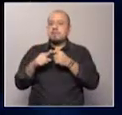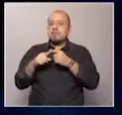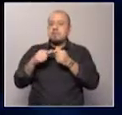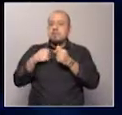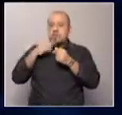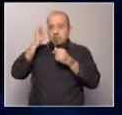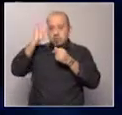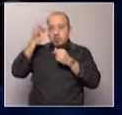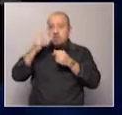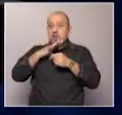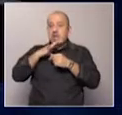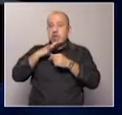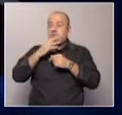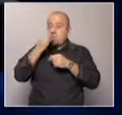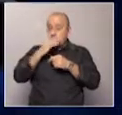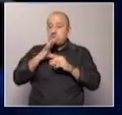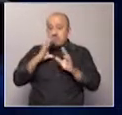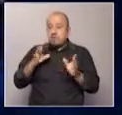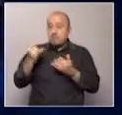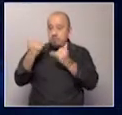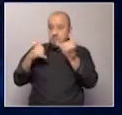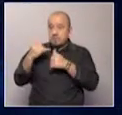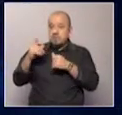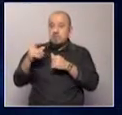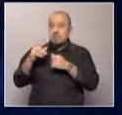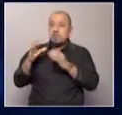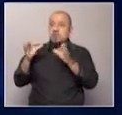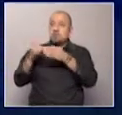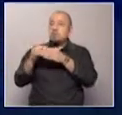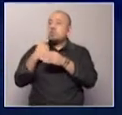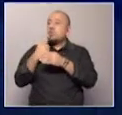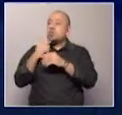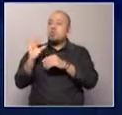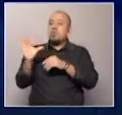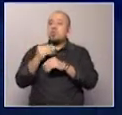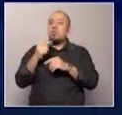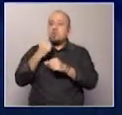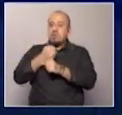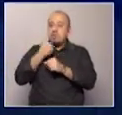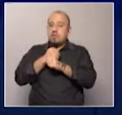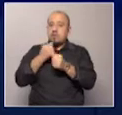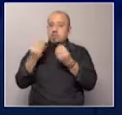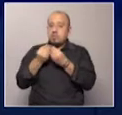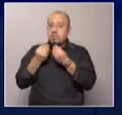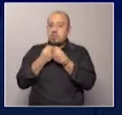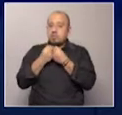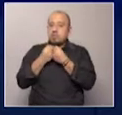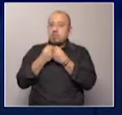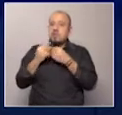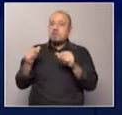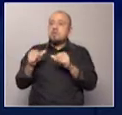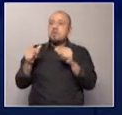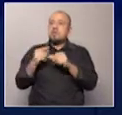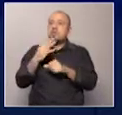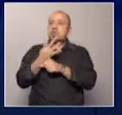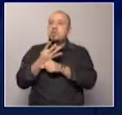hay una muy buena noticia allí legislador de todas las bancadas están trabajando mucho han planteado que están creando cuatro